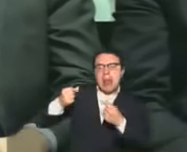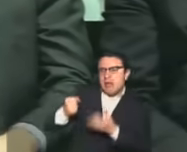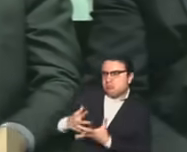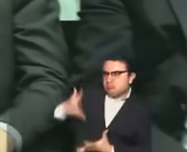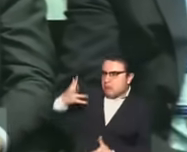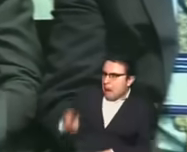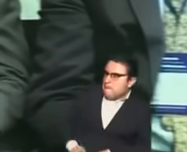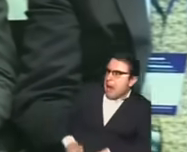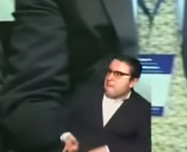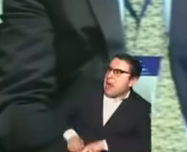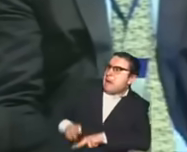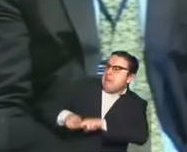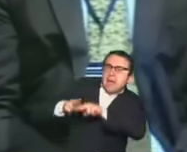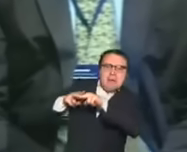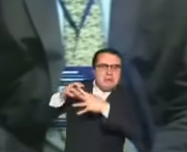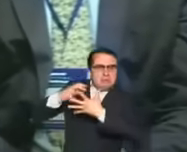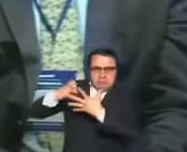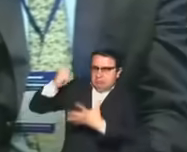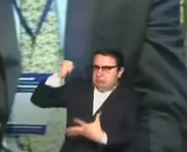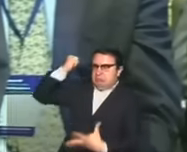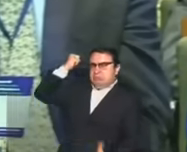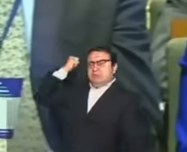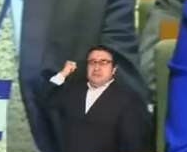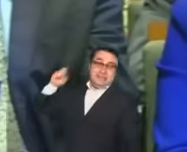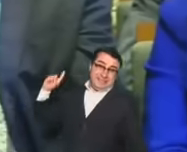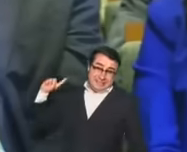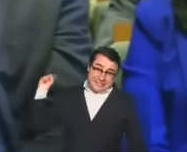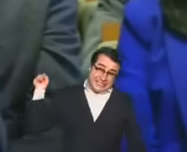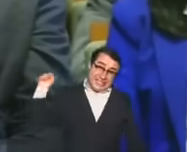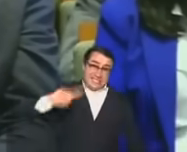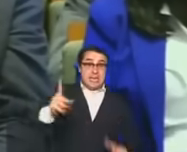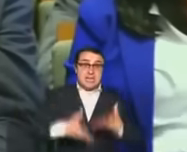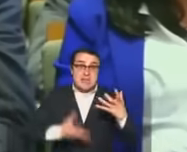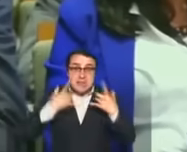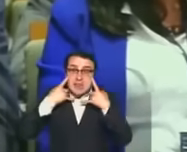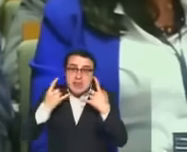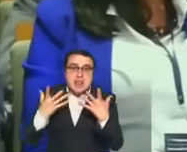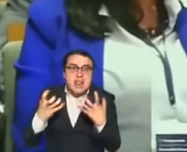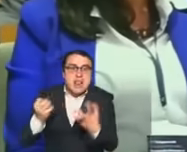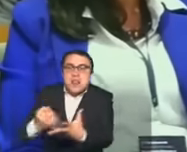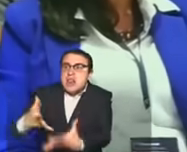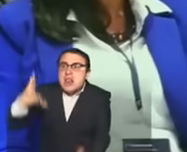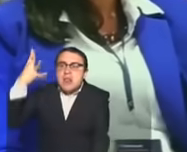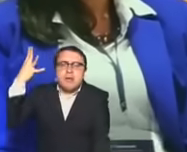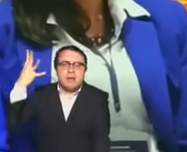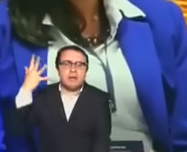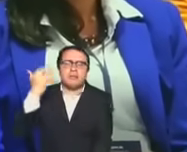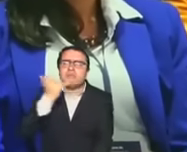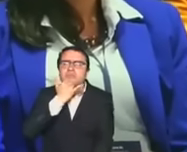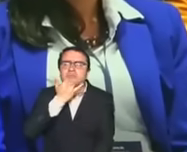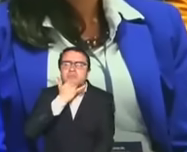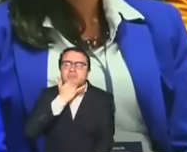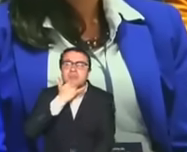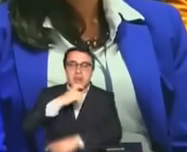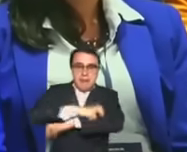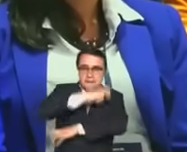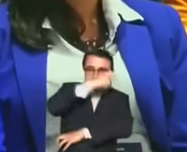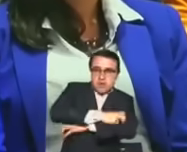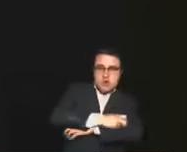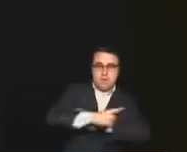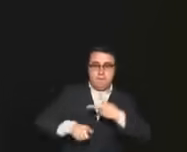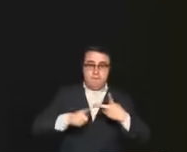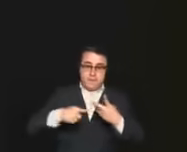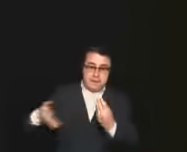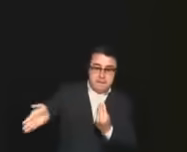capital huracanado que hemos vivido, que ha hecho simplemente filtrando el petróleo y el carbón